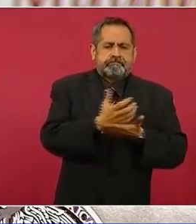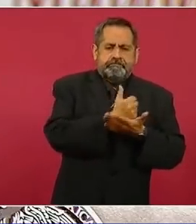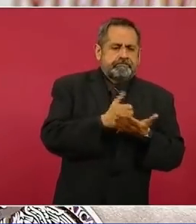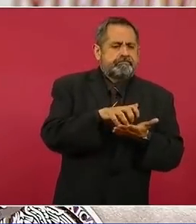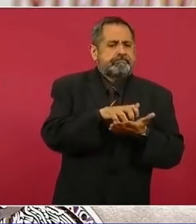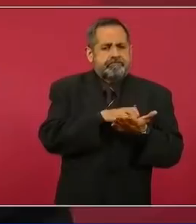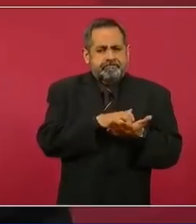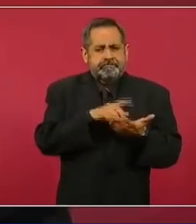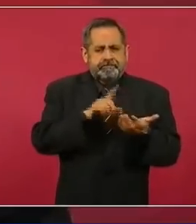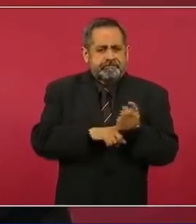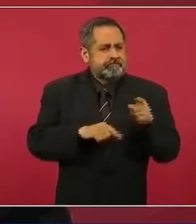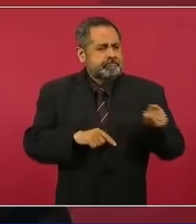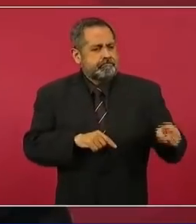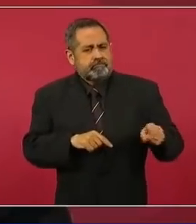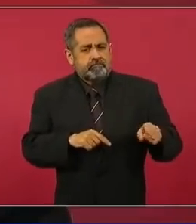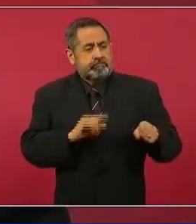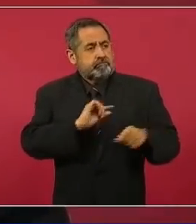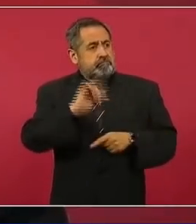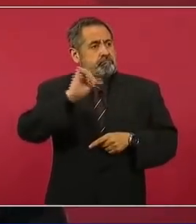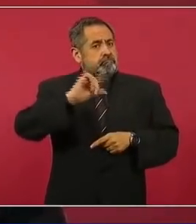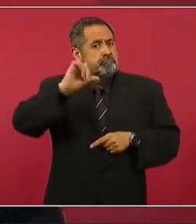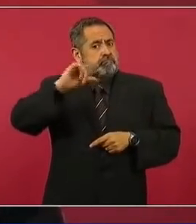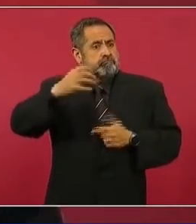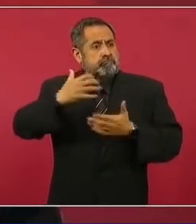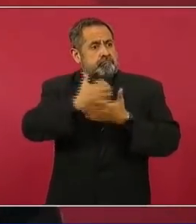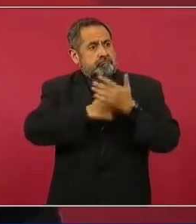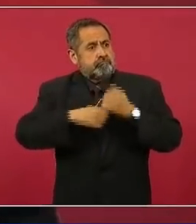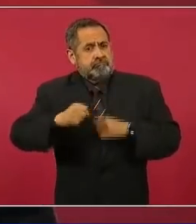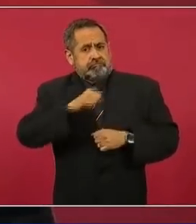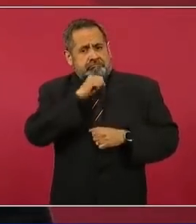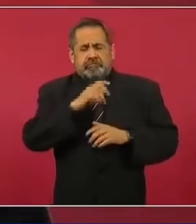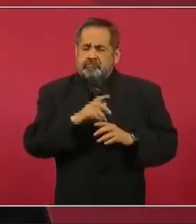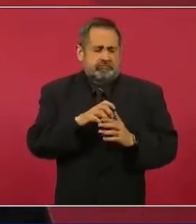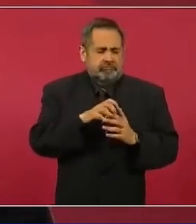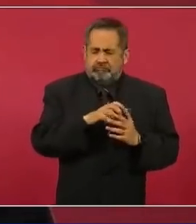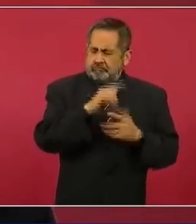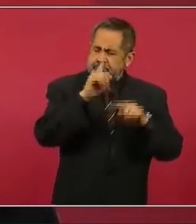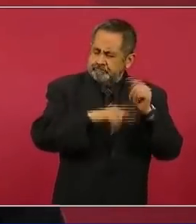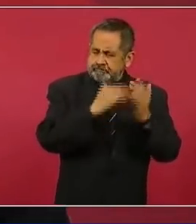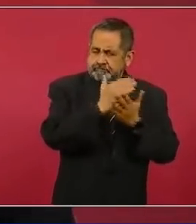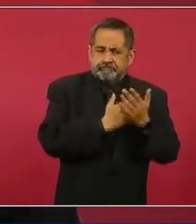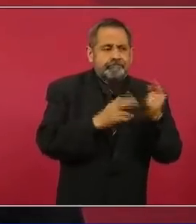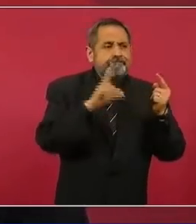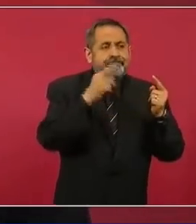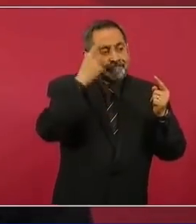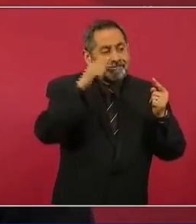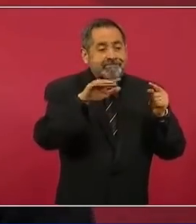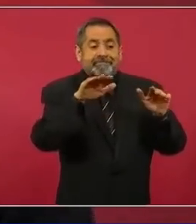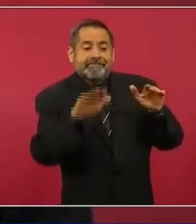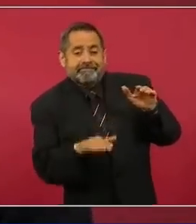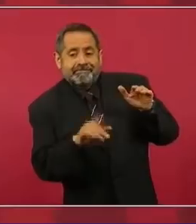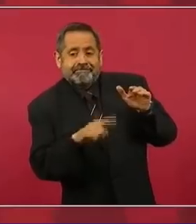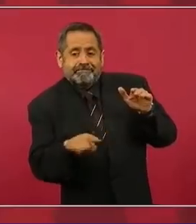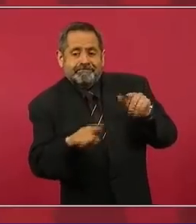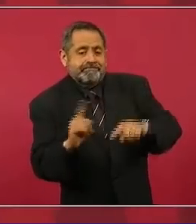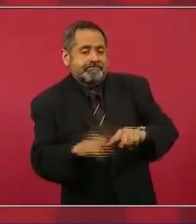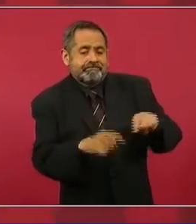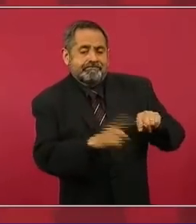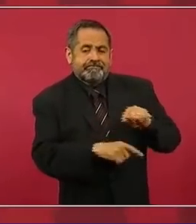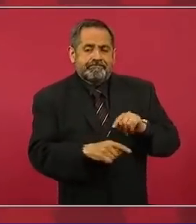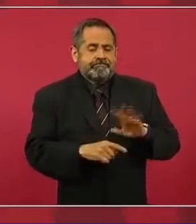los emolumentos de los altos funcionarios públicos. No estamos nosotros diciendo que se cancelen